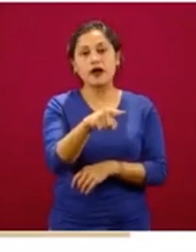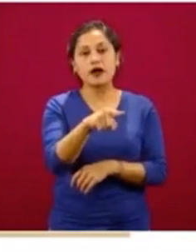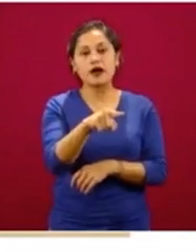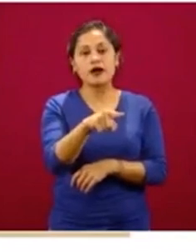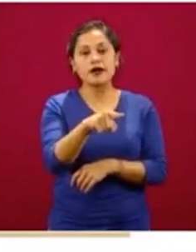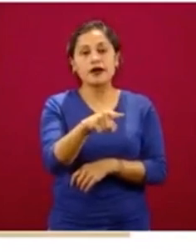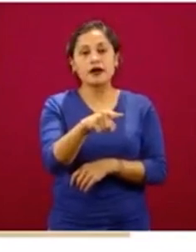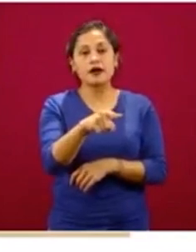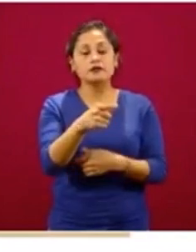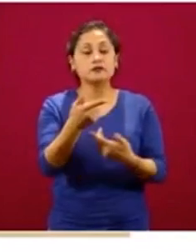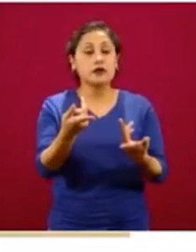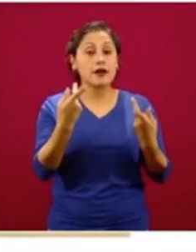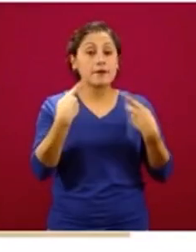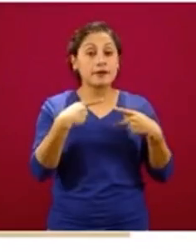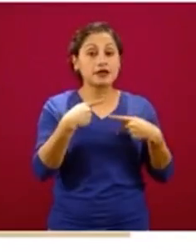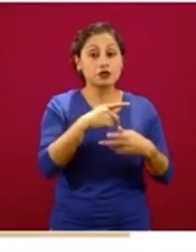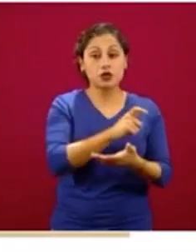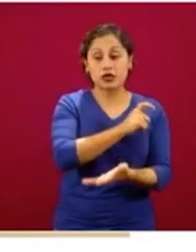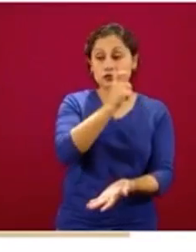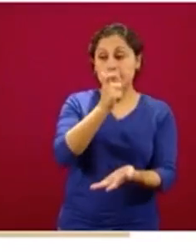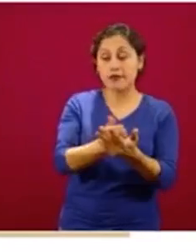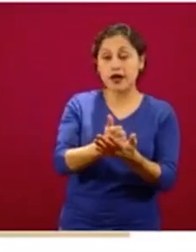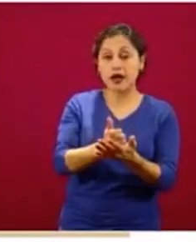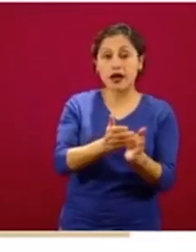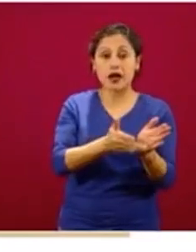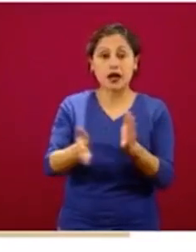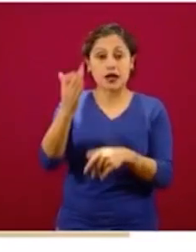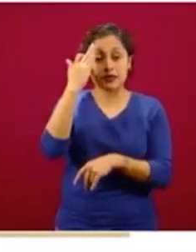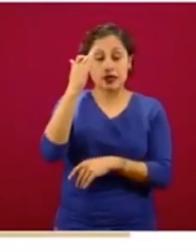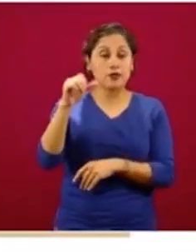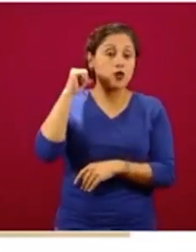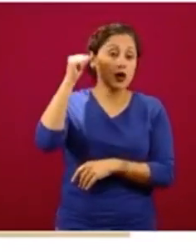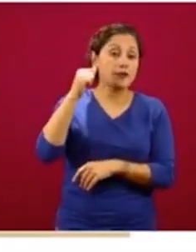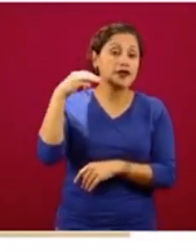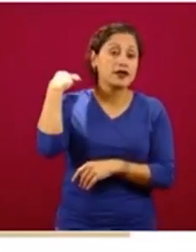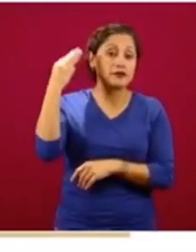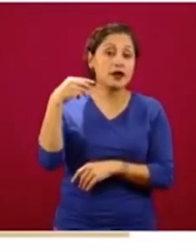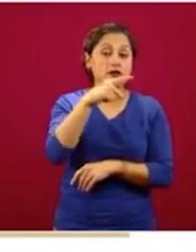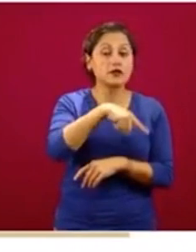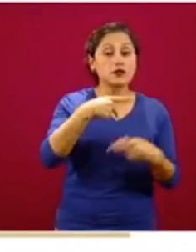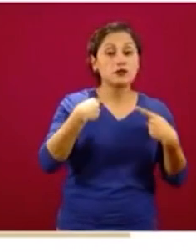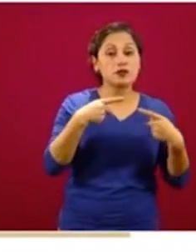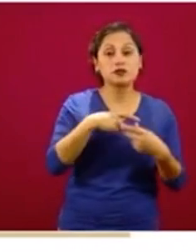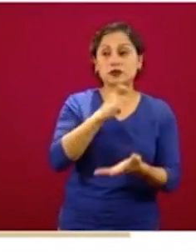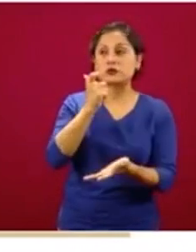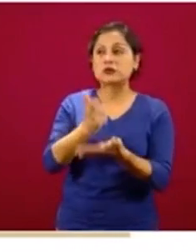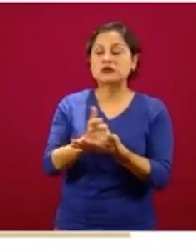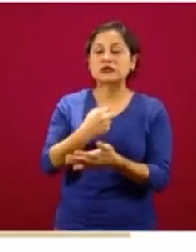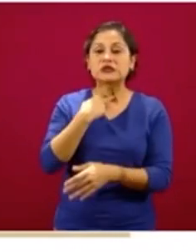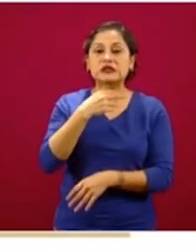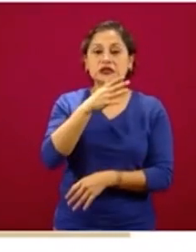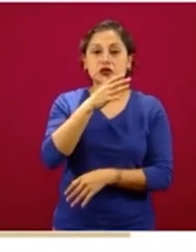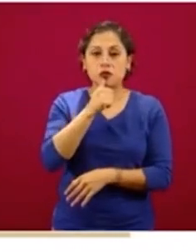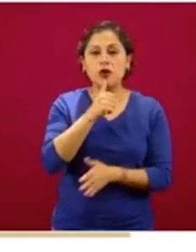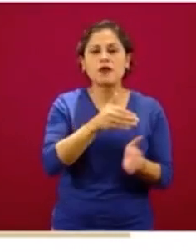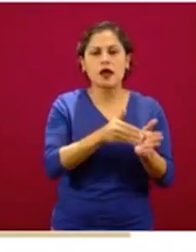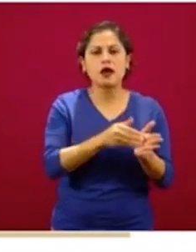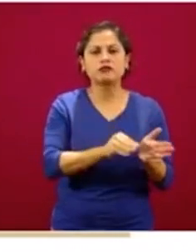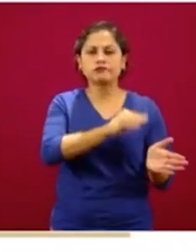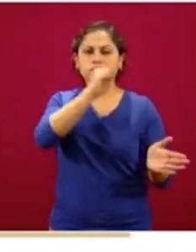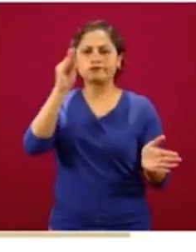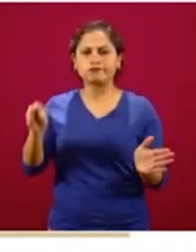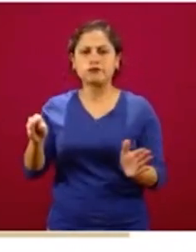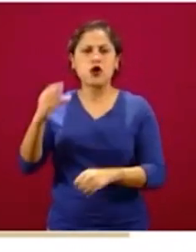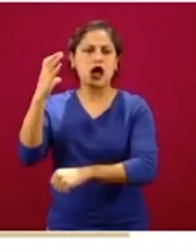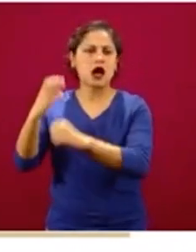en el caso de que los montos no sean cubiertos en su totalidad, el saldo sea transferido al final de la vida del crédito, y esto sin